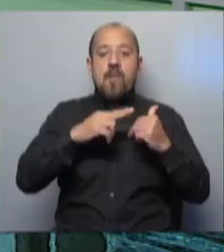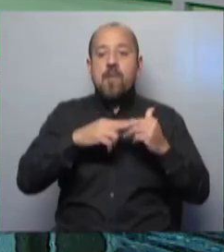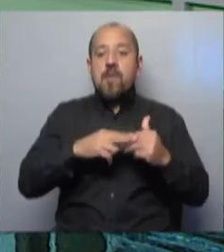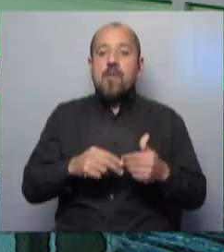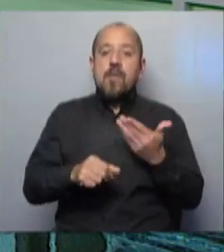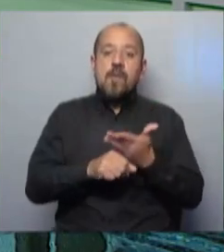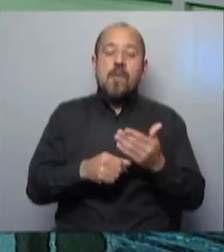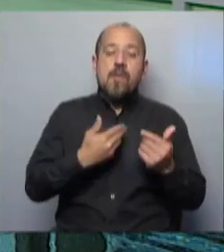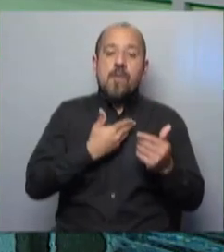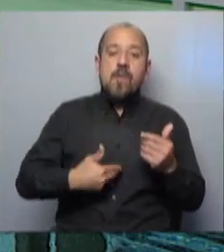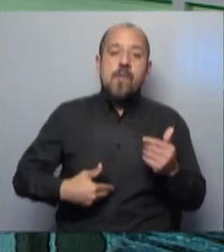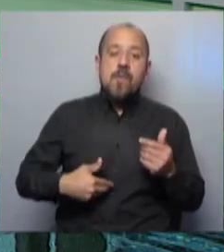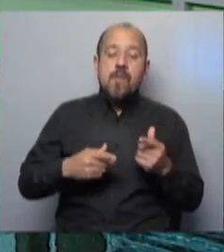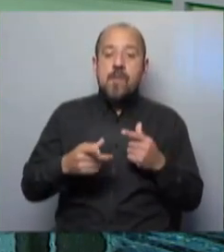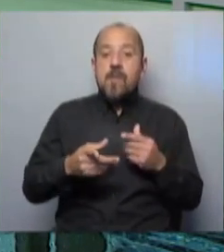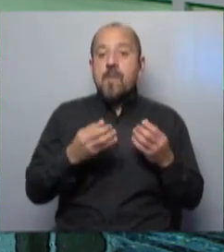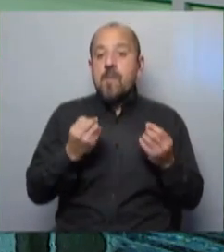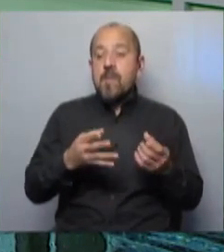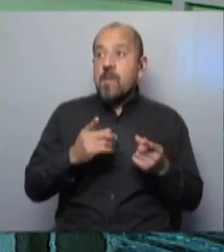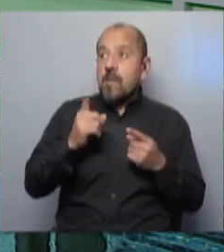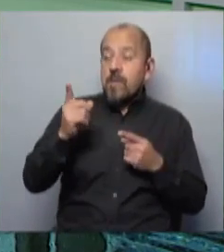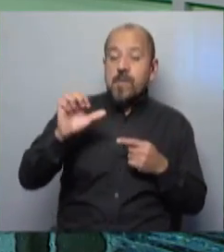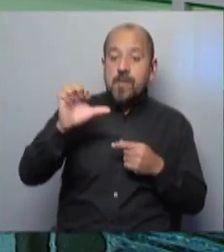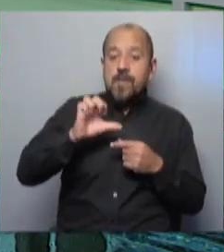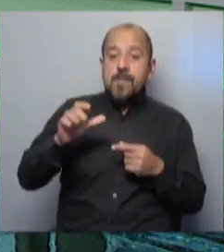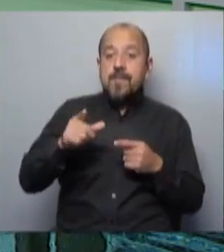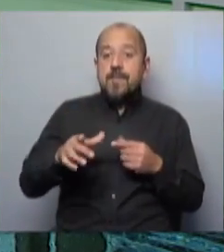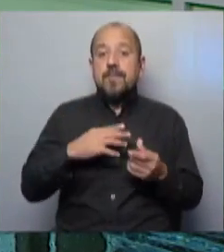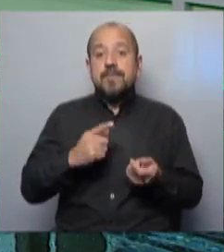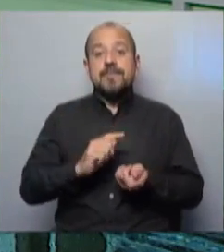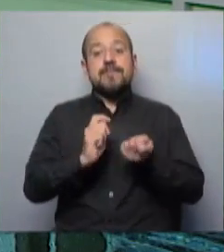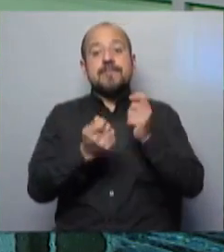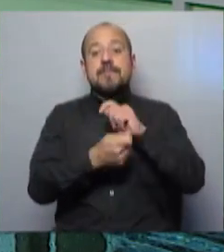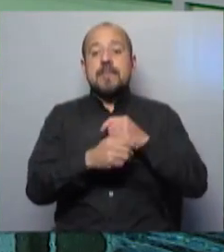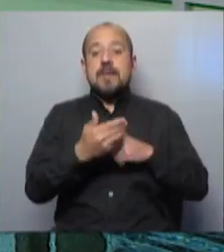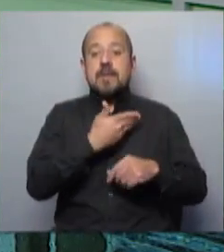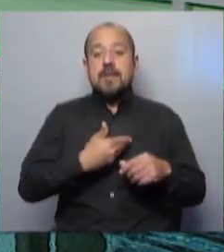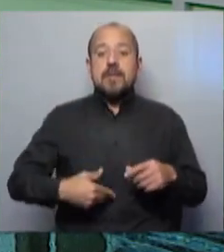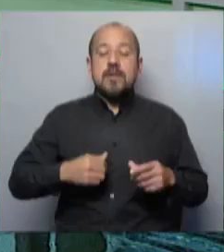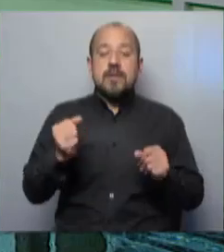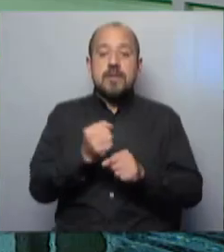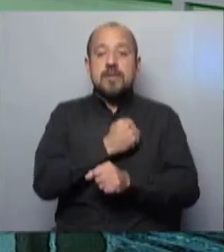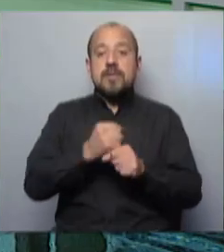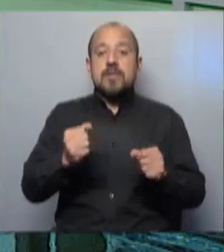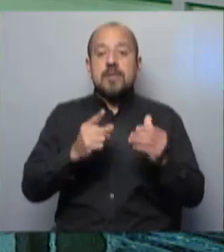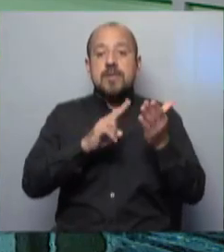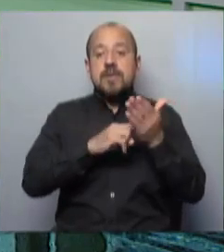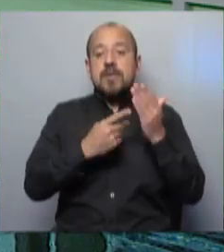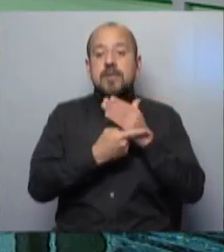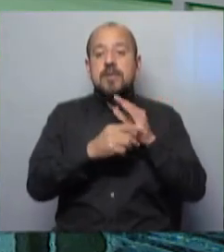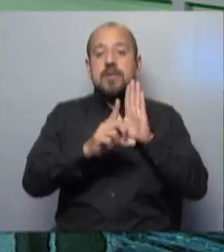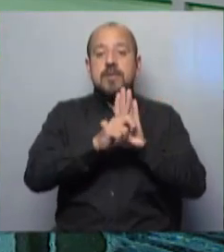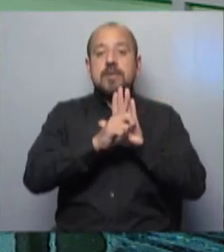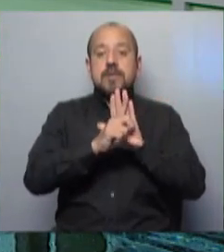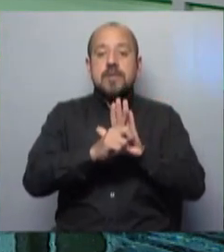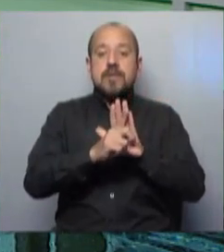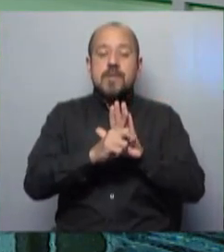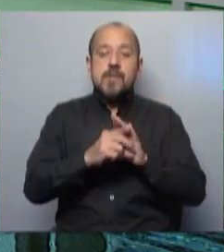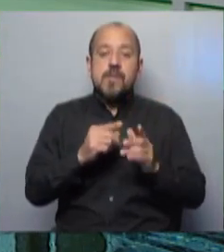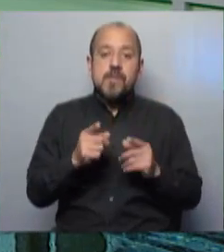pedido al gobierno cantidad de bueno porque quizás ellas se entendían que al cambiar el gobierno se iba a aprobar este proyecto de ley de medios que